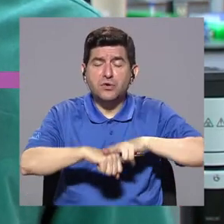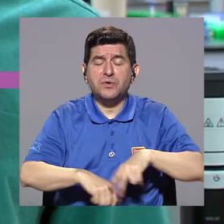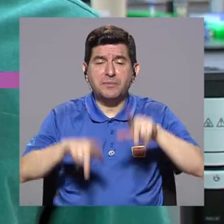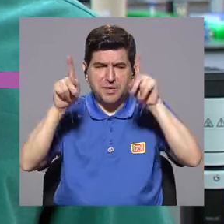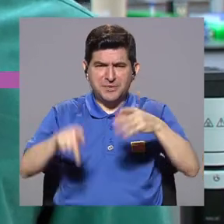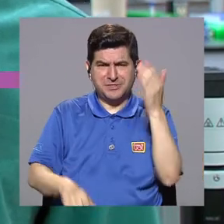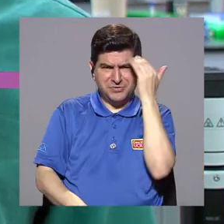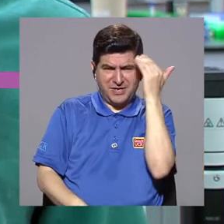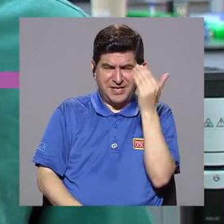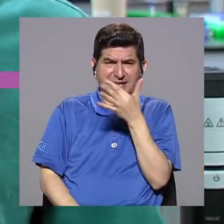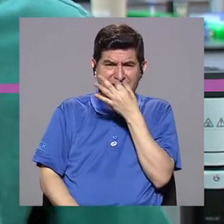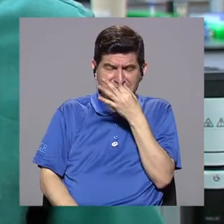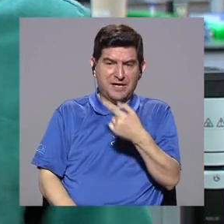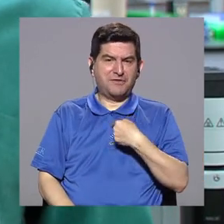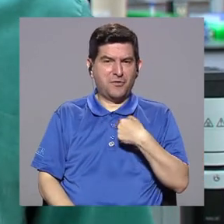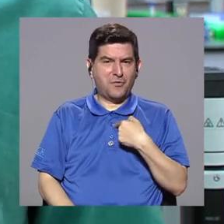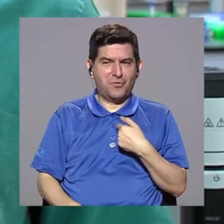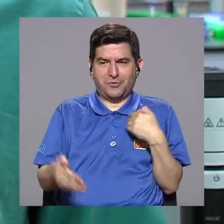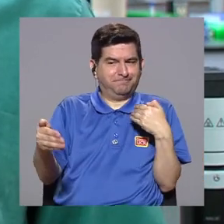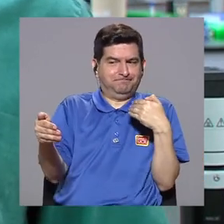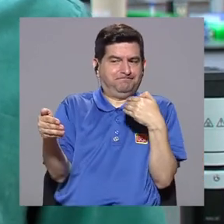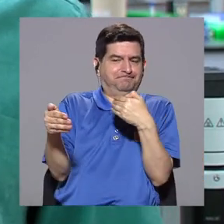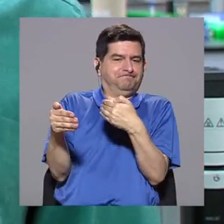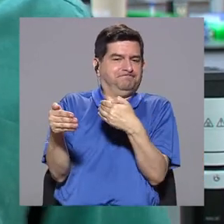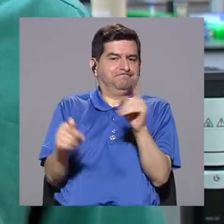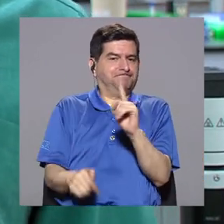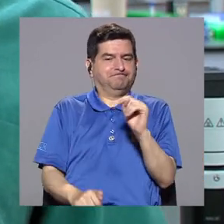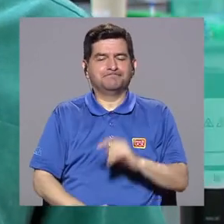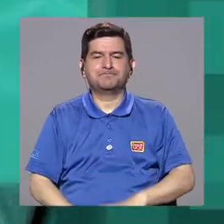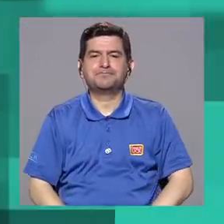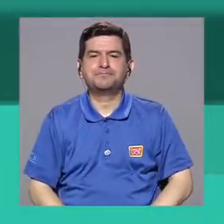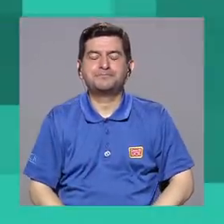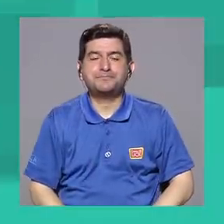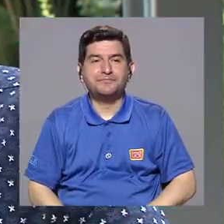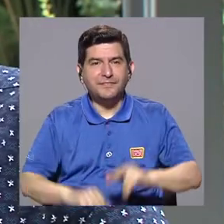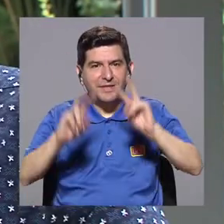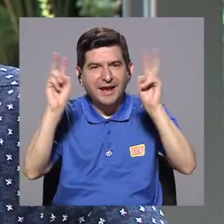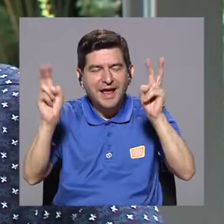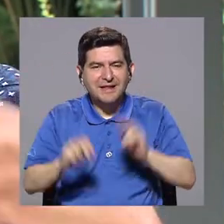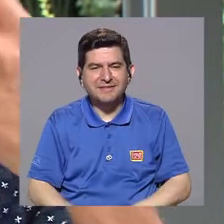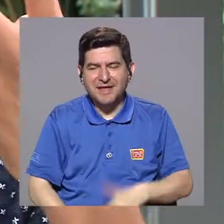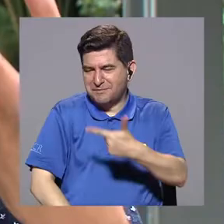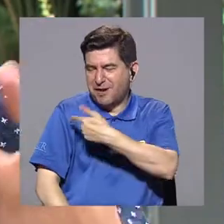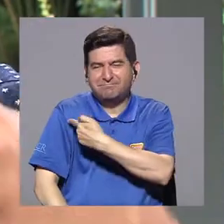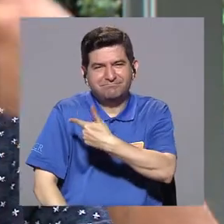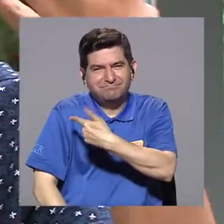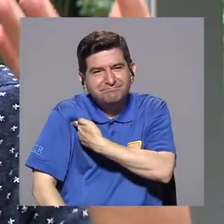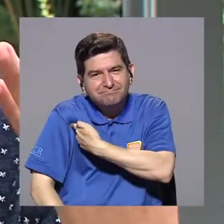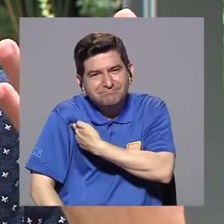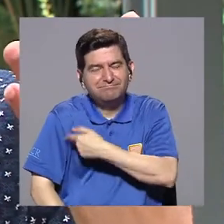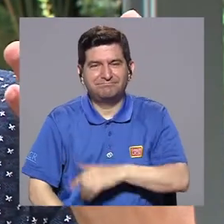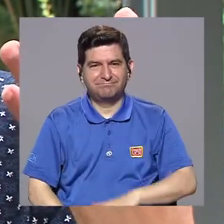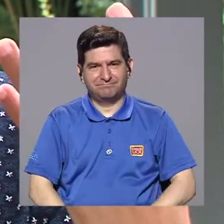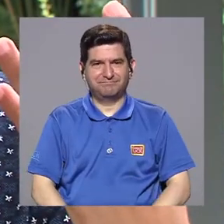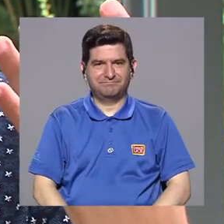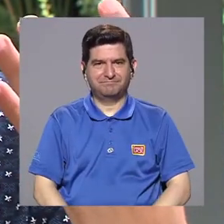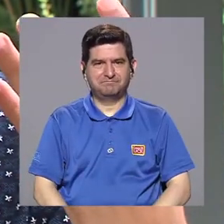lo normal con una persona que uno sabe que anda resfriado es que uno no se le acerca, ¿verdad? Entonces, el tema de la vacunación, las